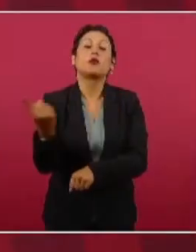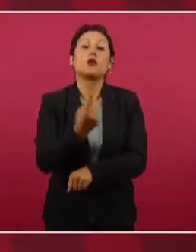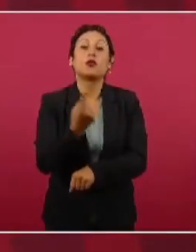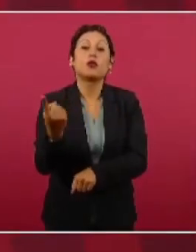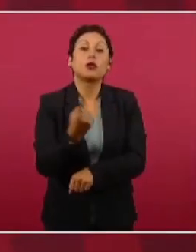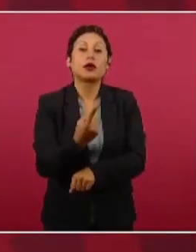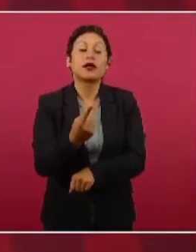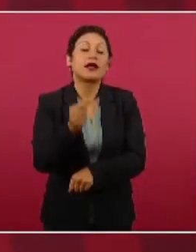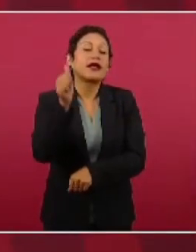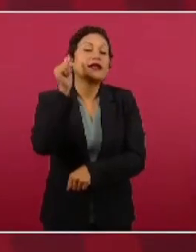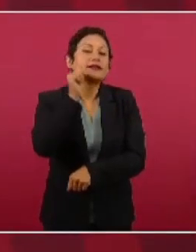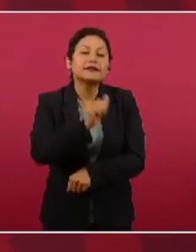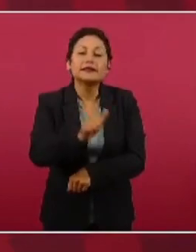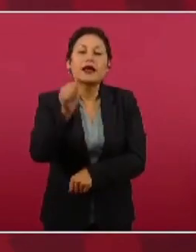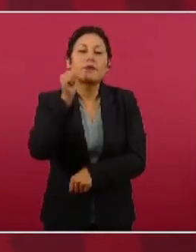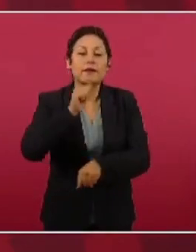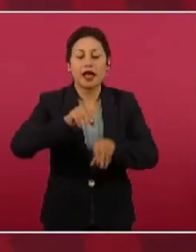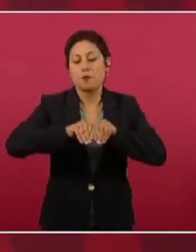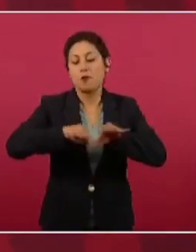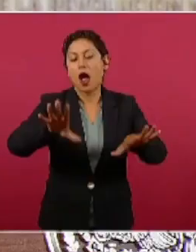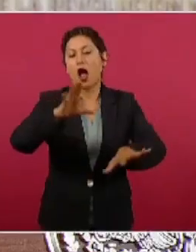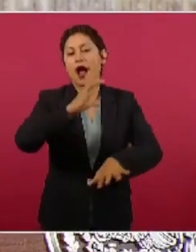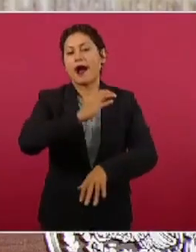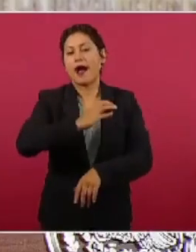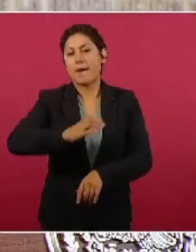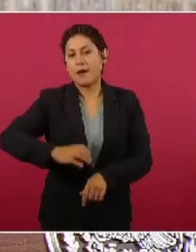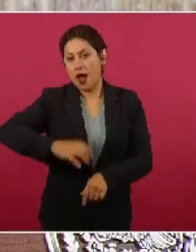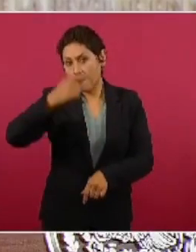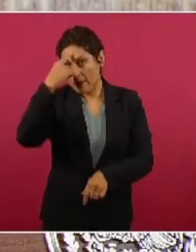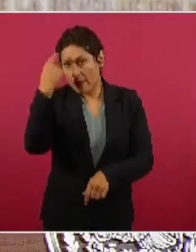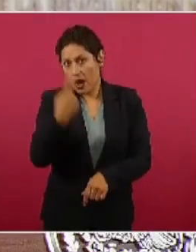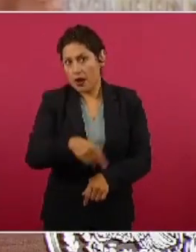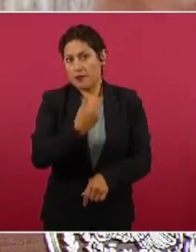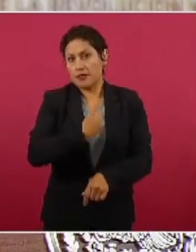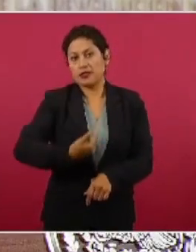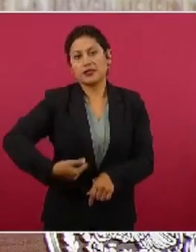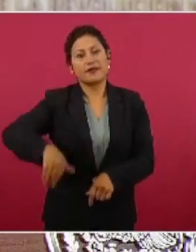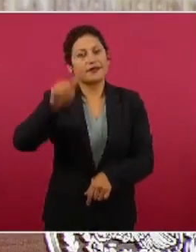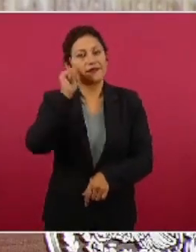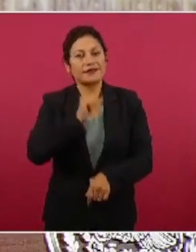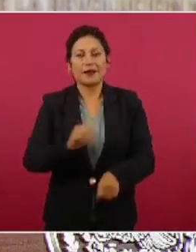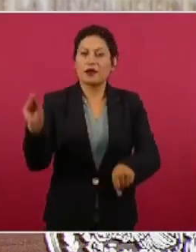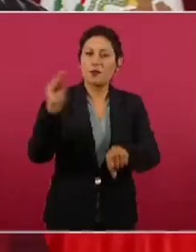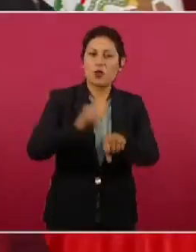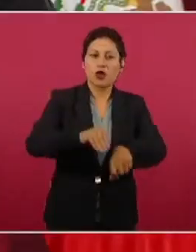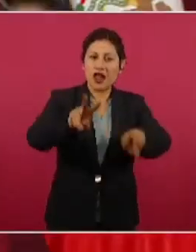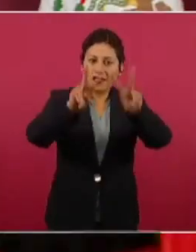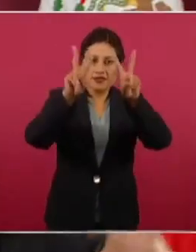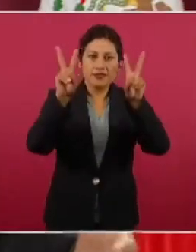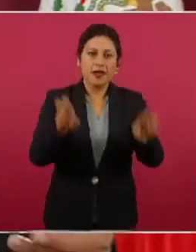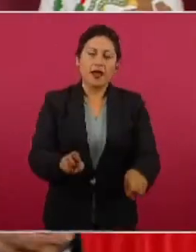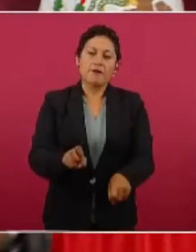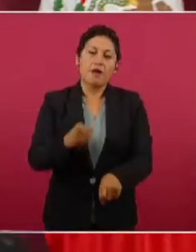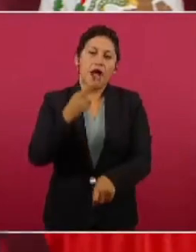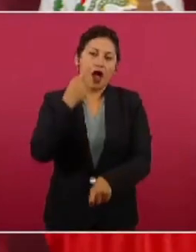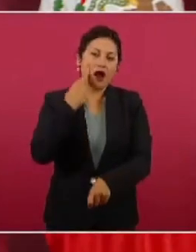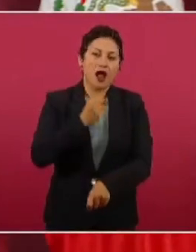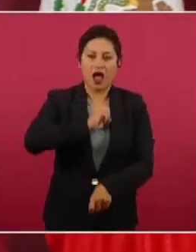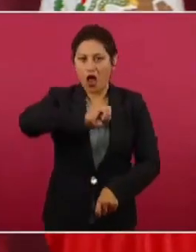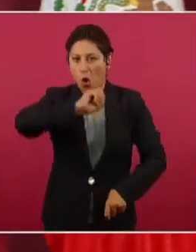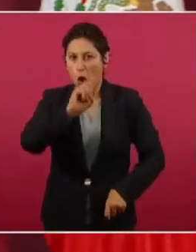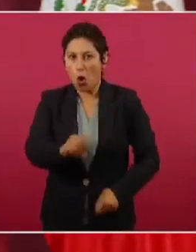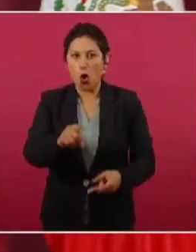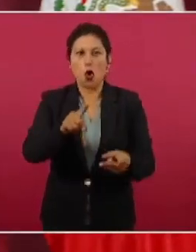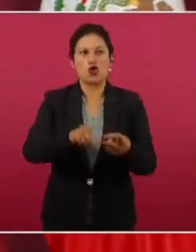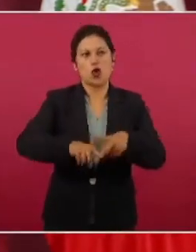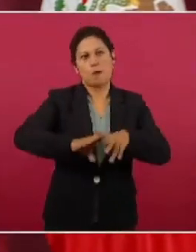sacan el racismo y la discriminación y se lanzan contra migrantes y se lanzan contra